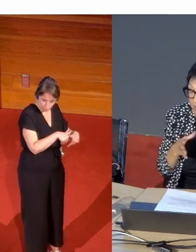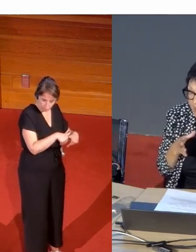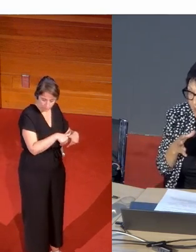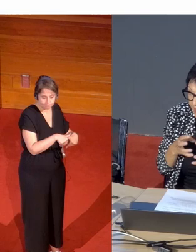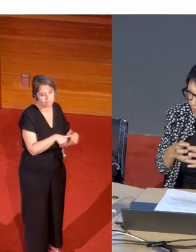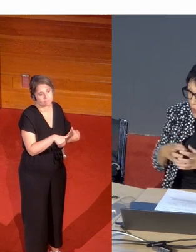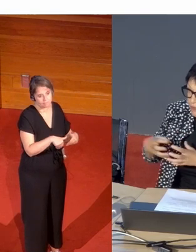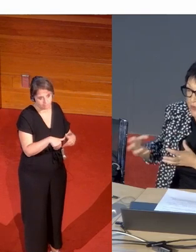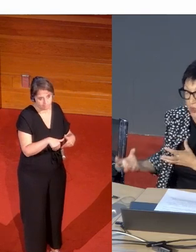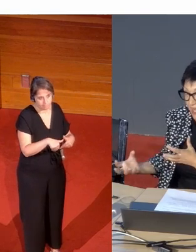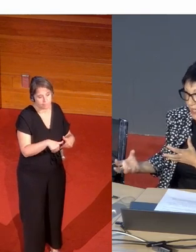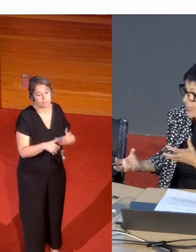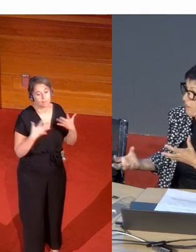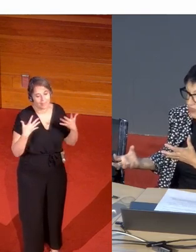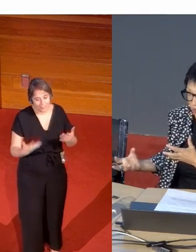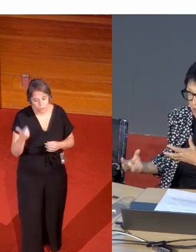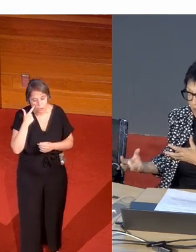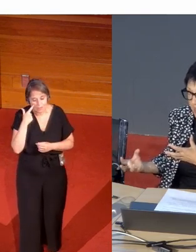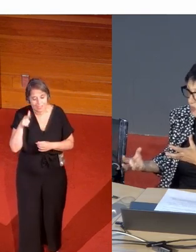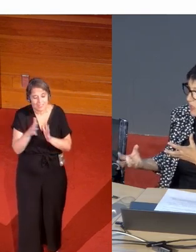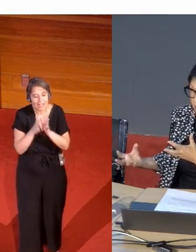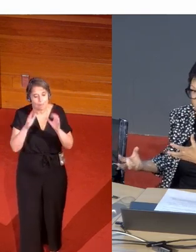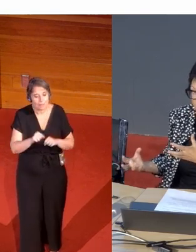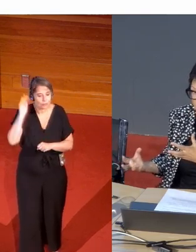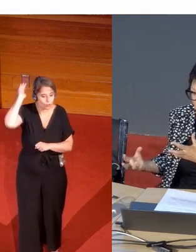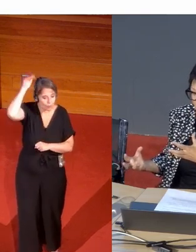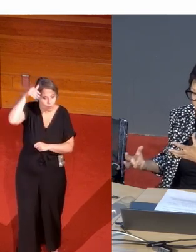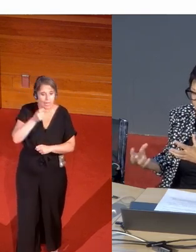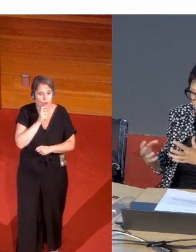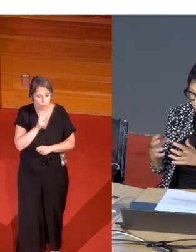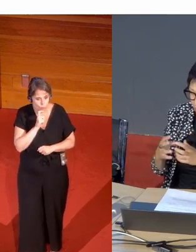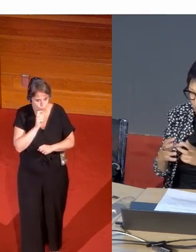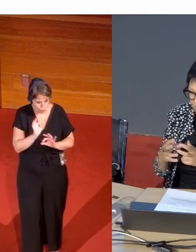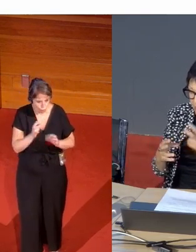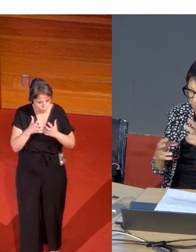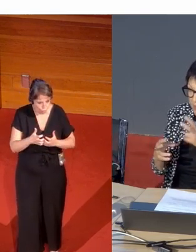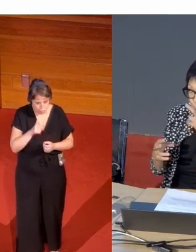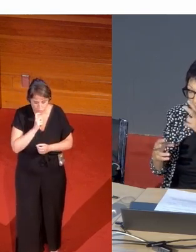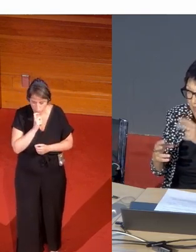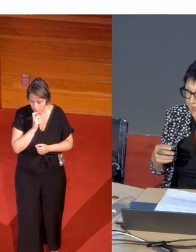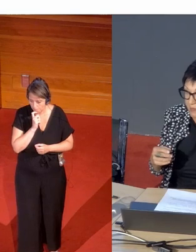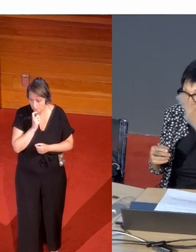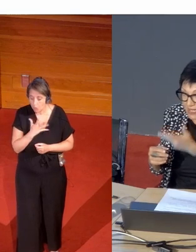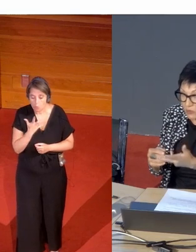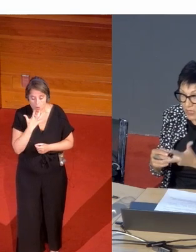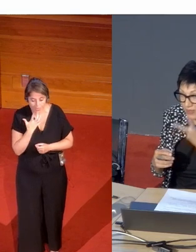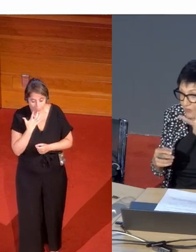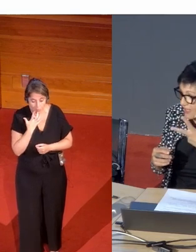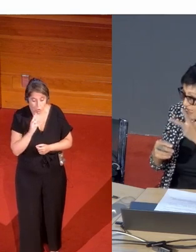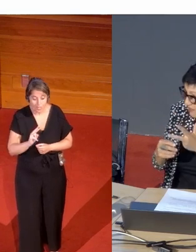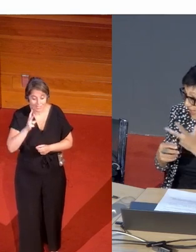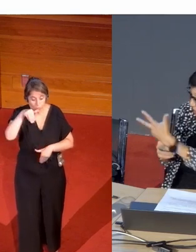y entonces cómo funciona ese pacto republicano ese pacto constitucional Pues que si por ejemplo quedan para la